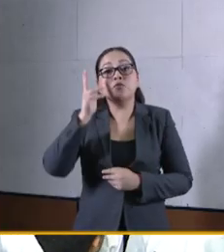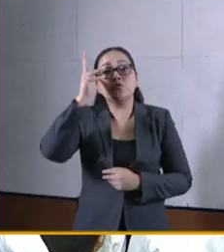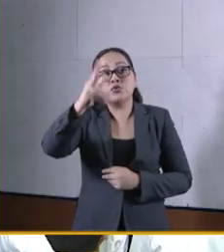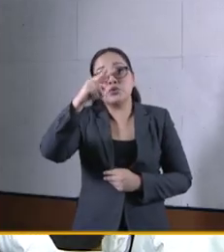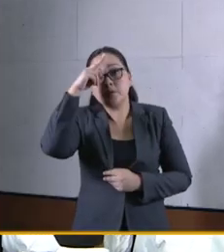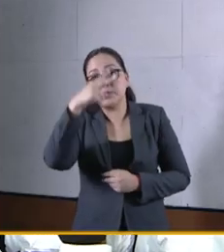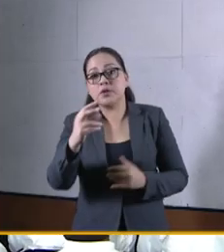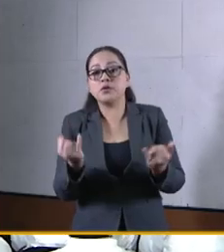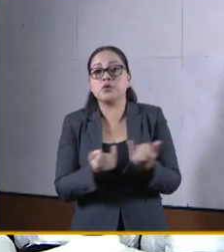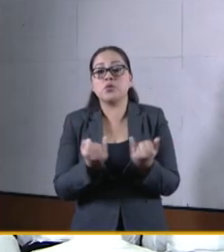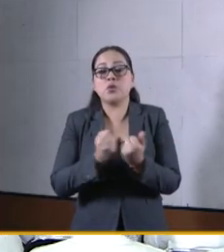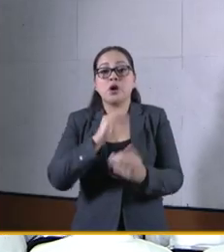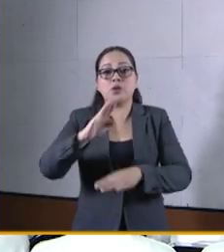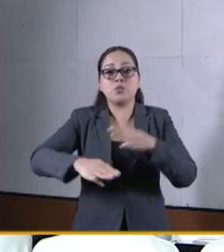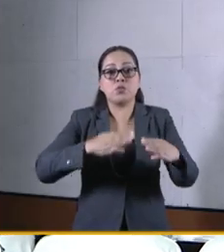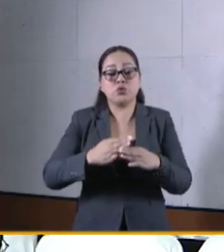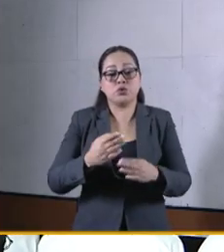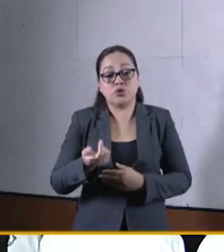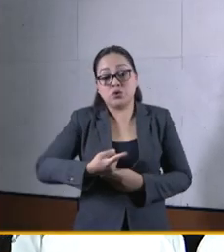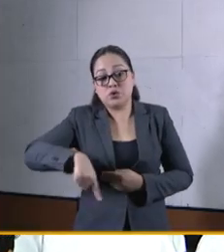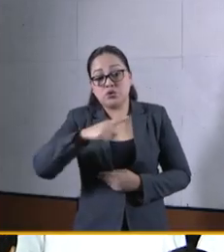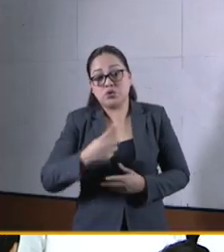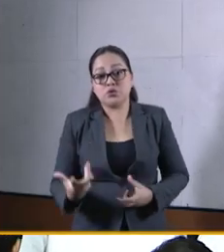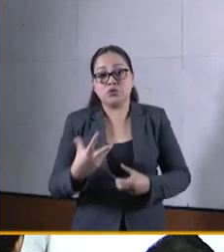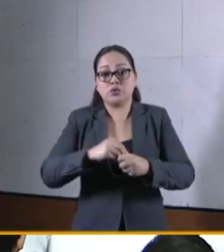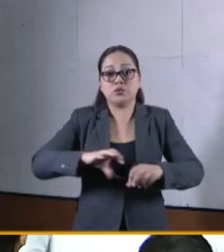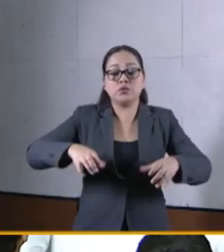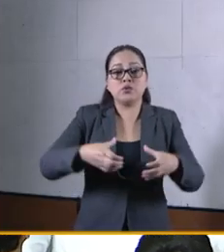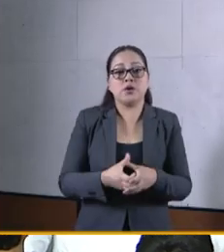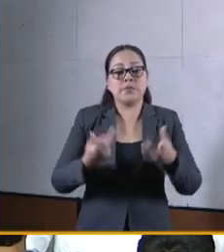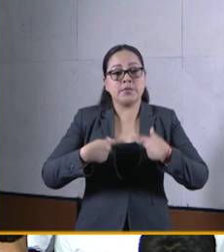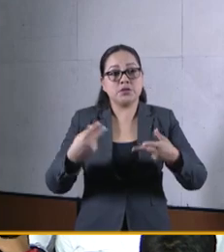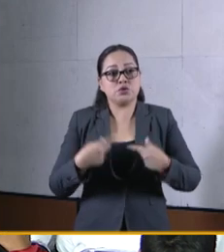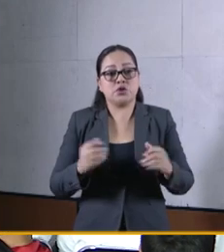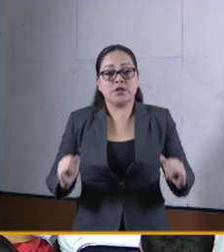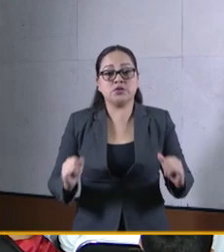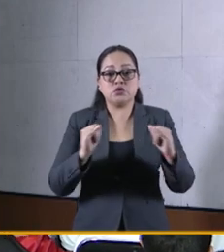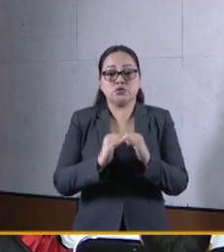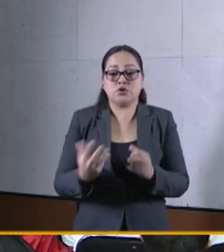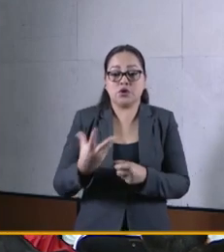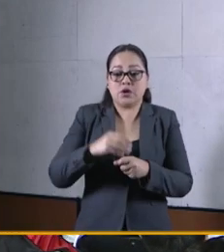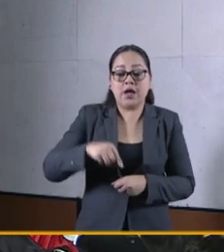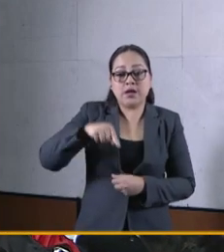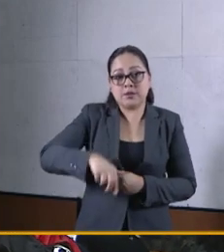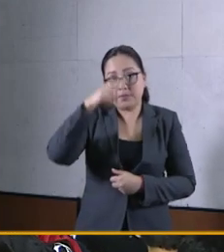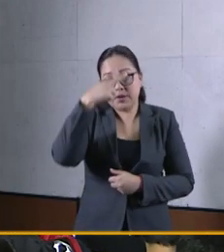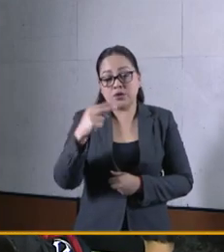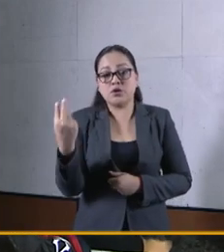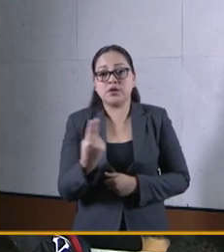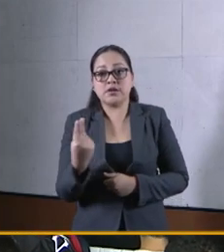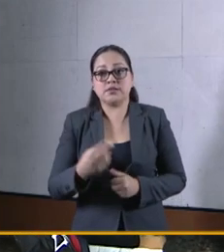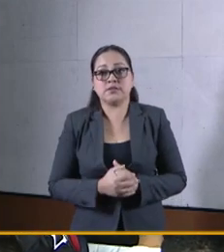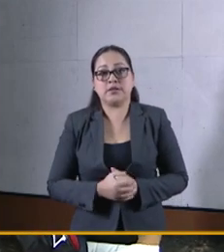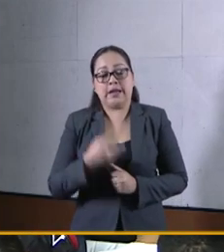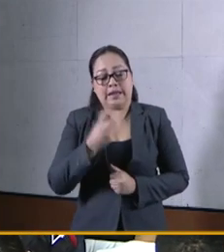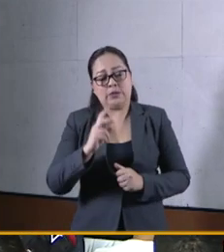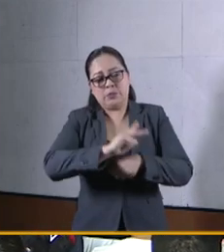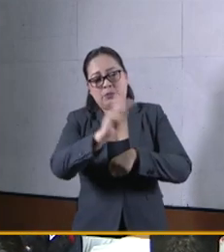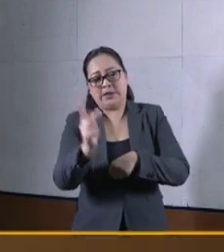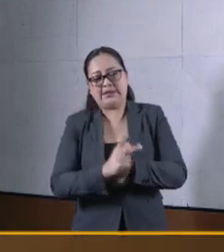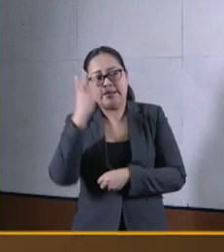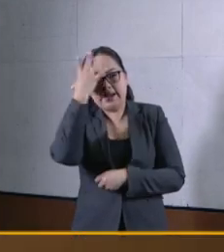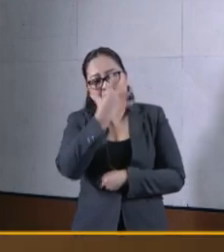somos parte de las generaciones de profesionistas exitosos que están levantando el país que es tan maravilloso